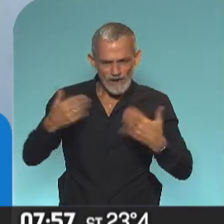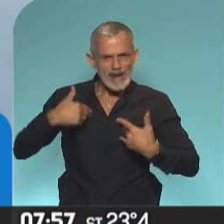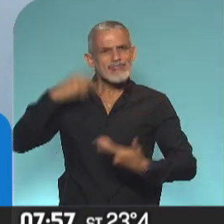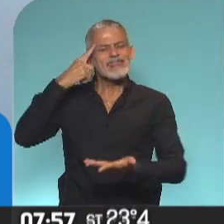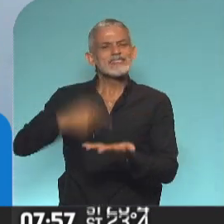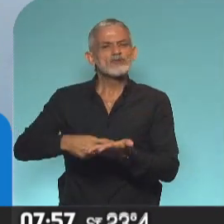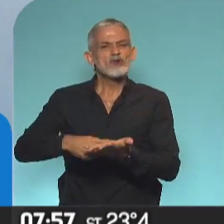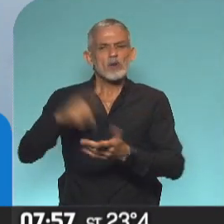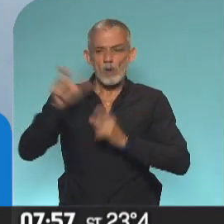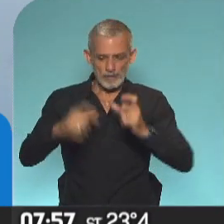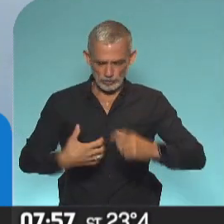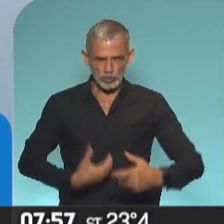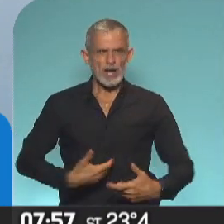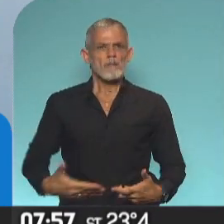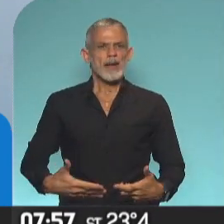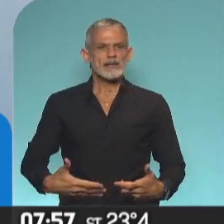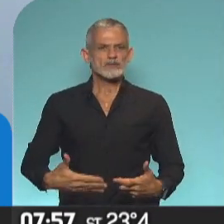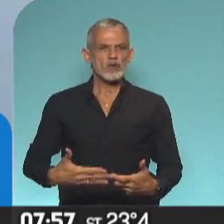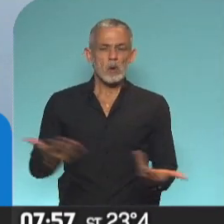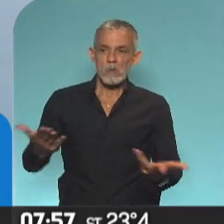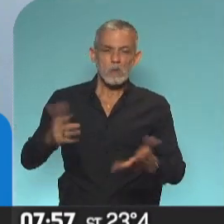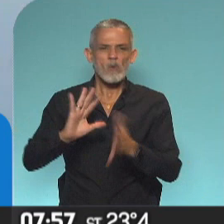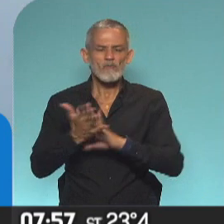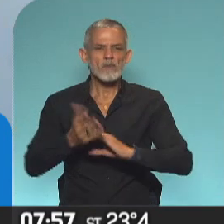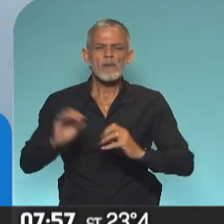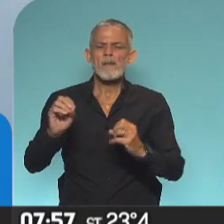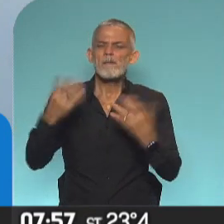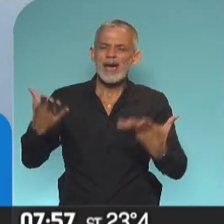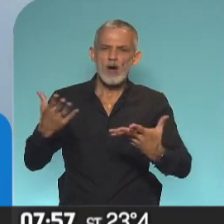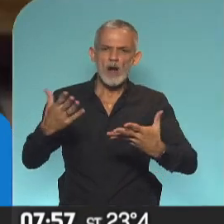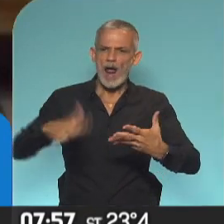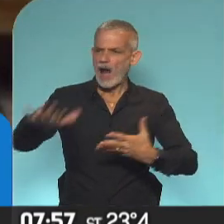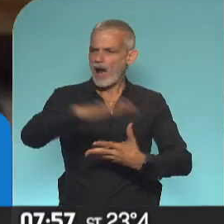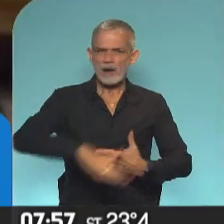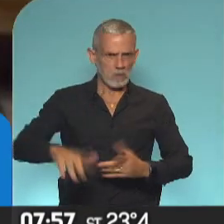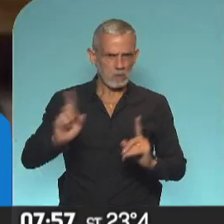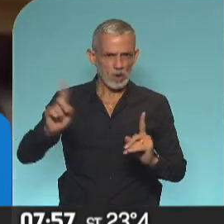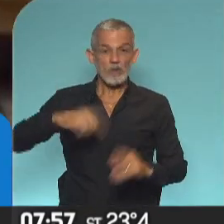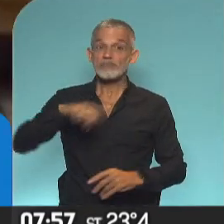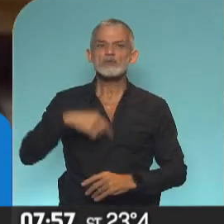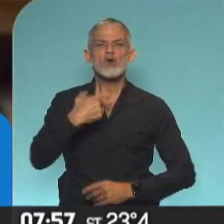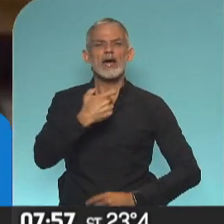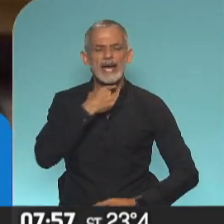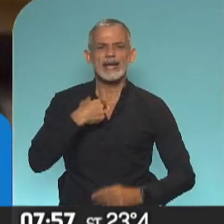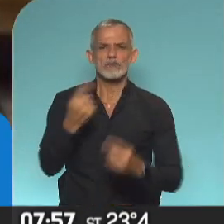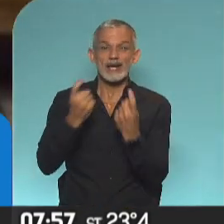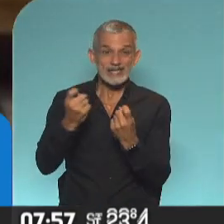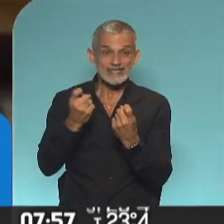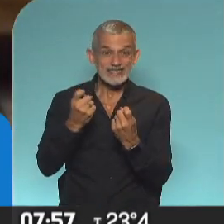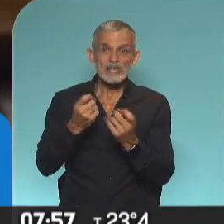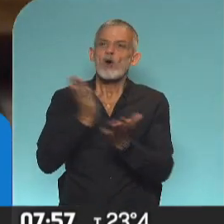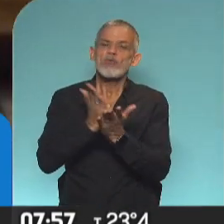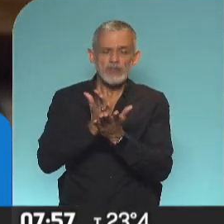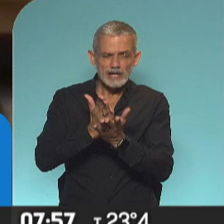como personas gestantes sin proponernos como instrumento para mejorar la especie humana. Queremos y necesitamos la ampliación